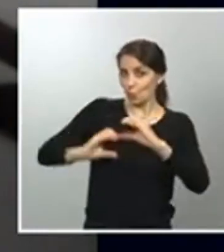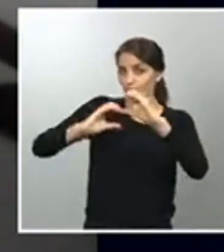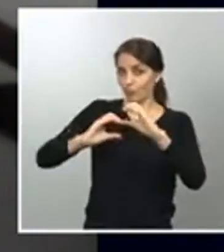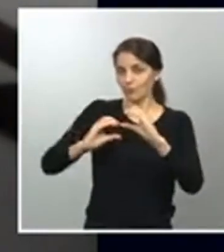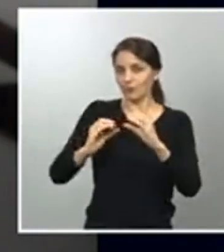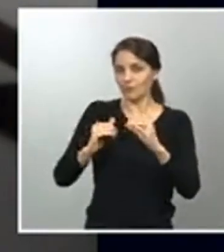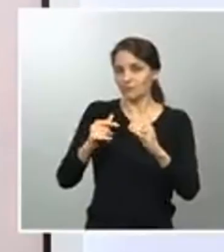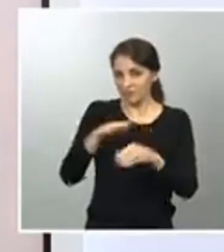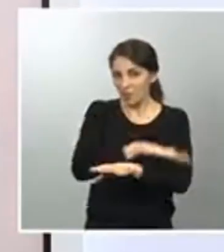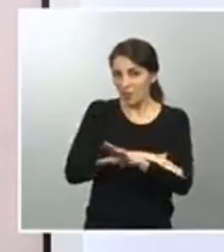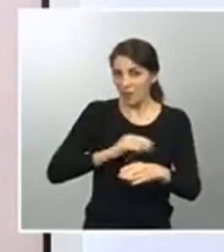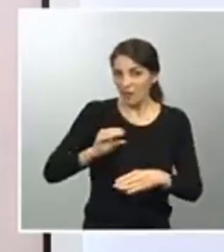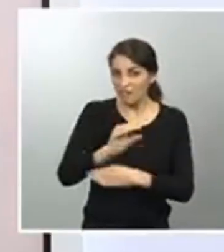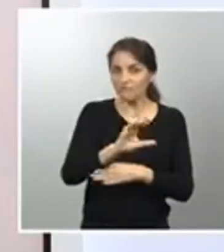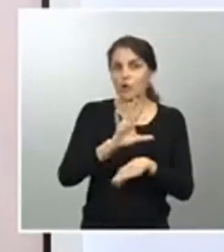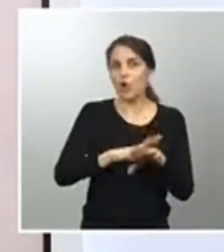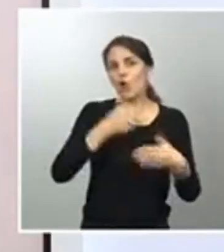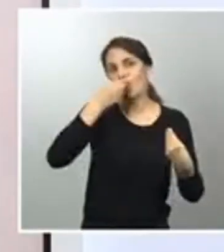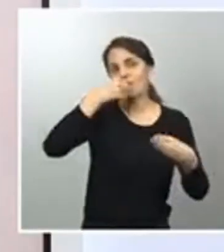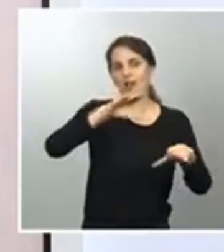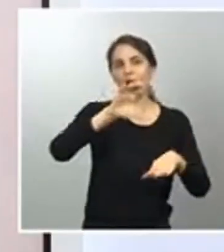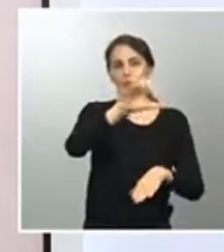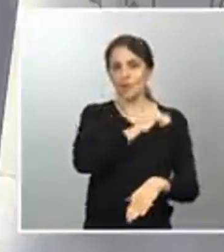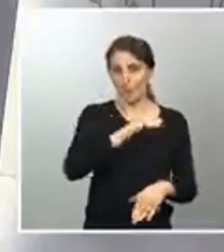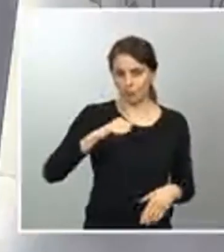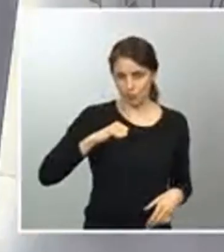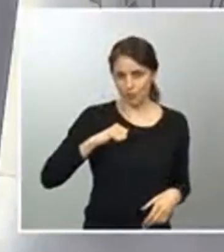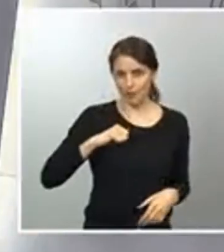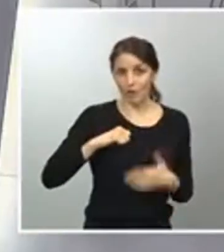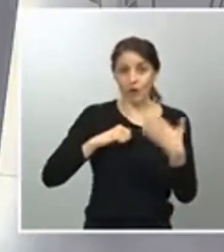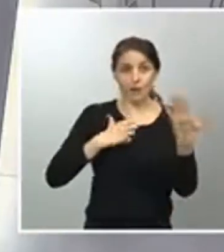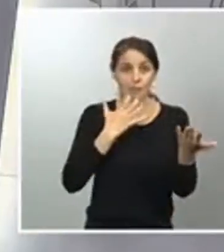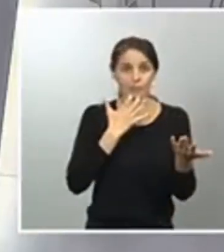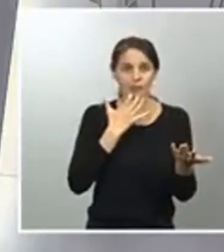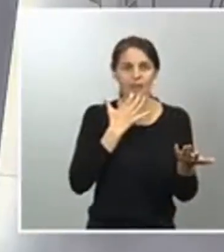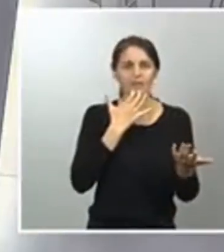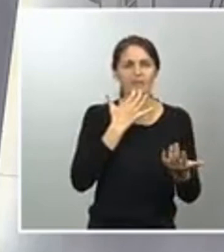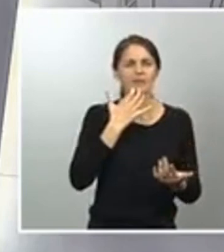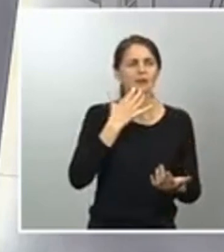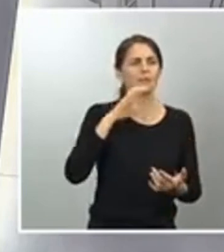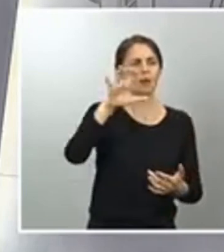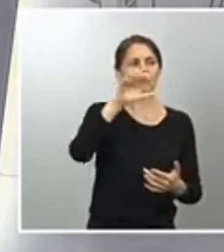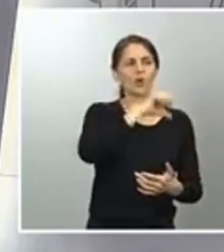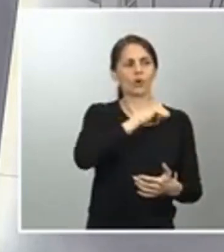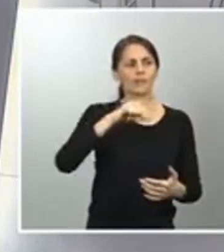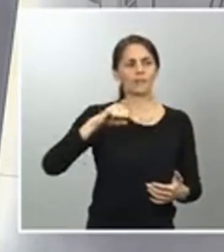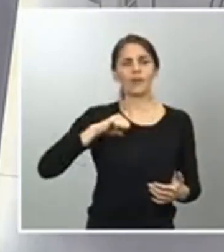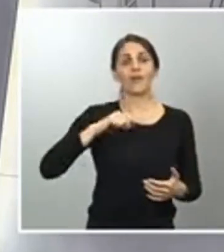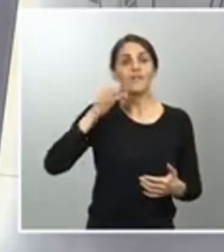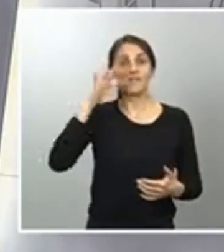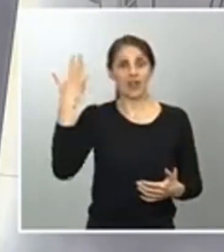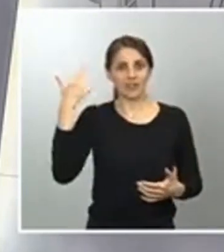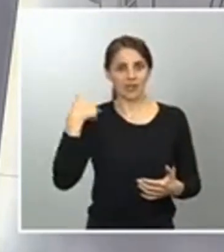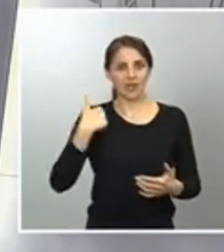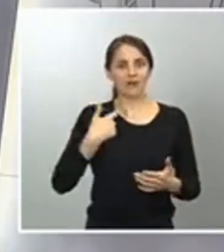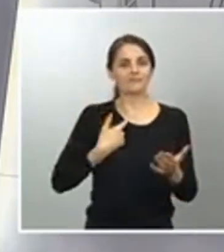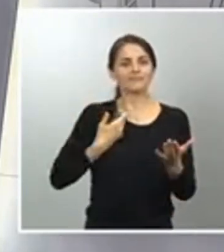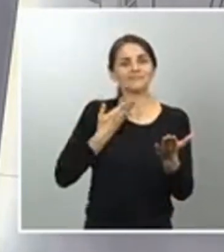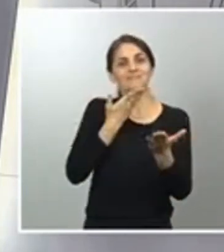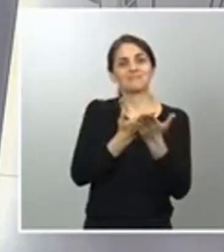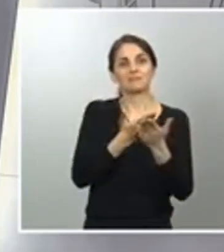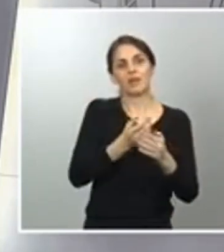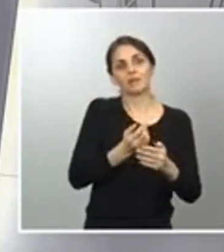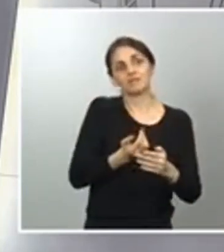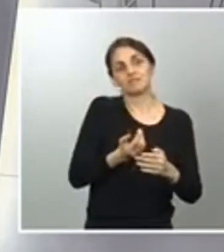cuestión. Ejemplos: Francia, por ejemplo, ha propuesto un plus de 1.500 euros netos por trabajador. Y finalmente, hay una inquietud que nos llega de